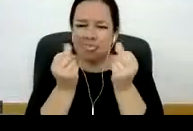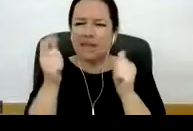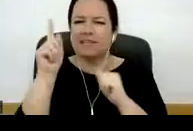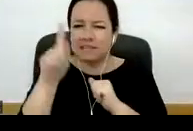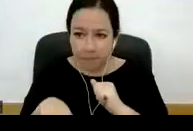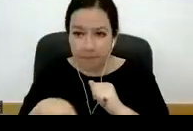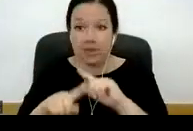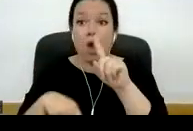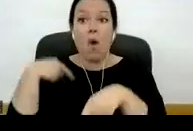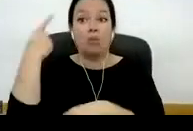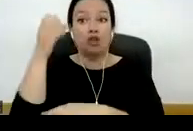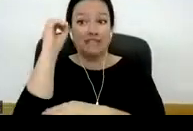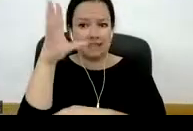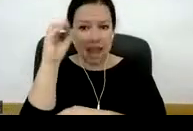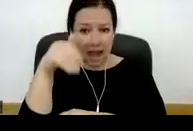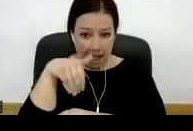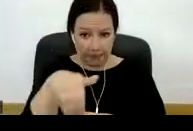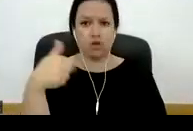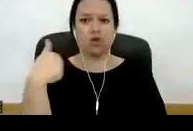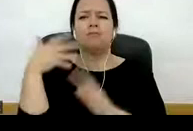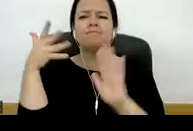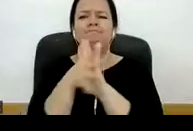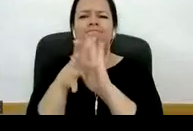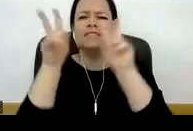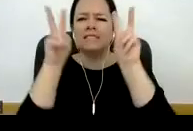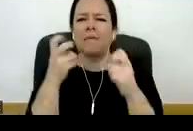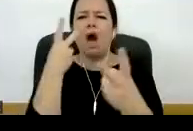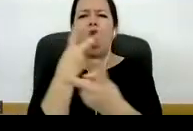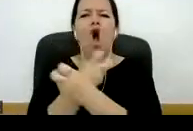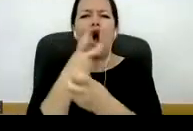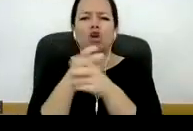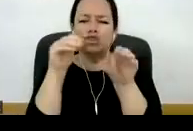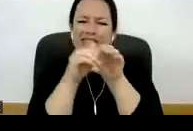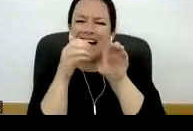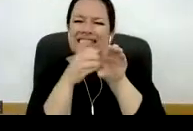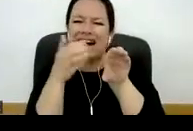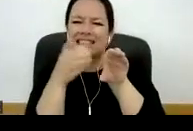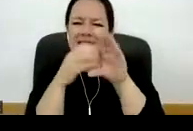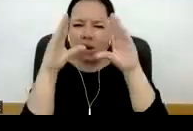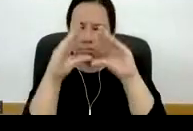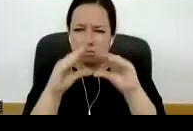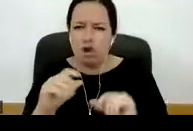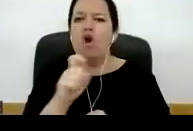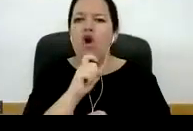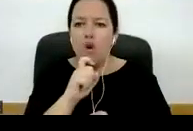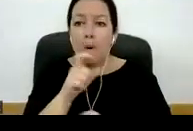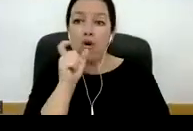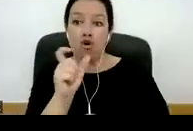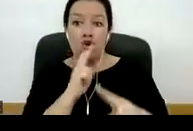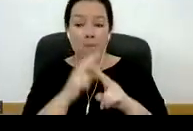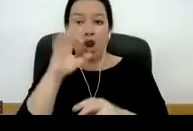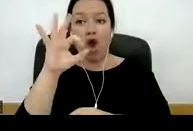en el próximo webinar, que hablaremos de osteoporosis, de masa ósea, de cantidad de masa ósea,